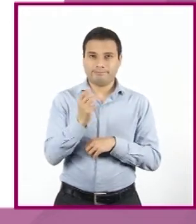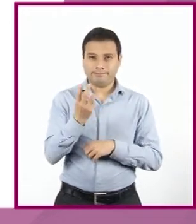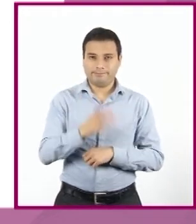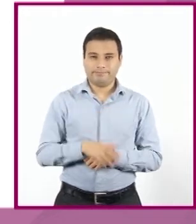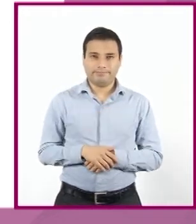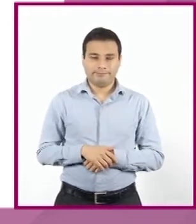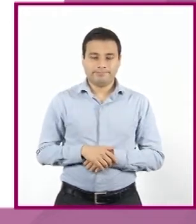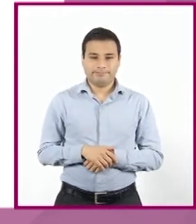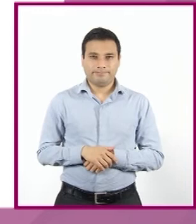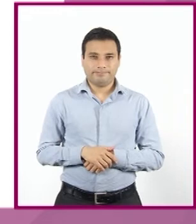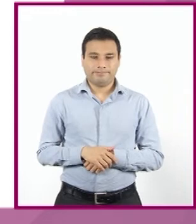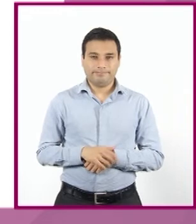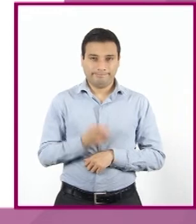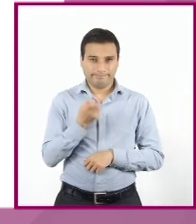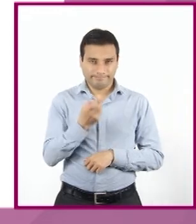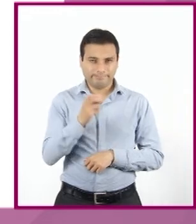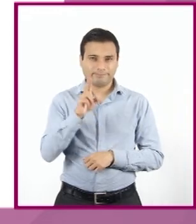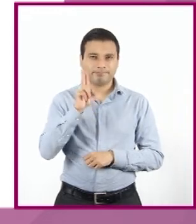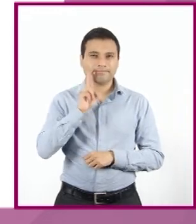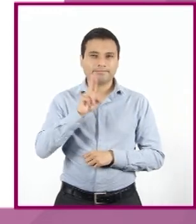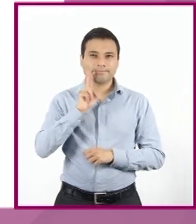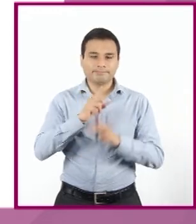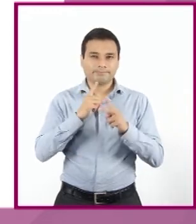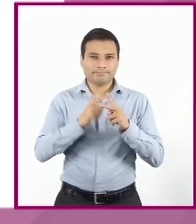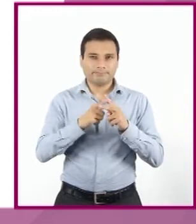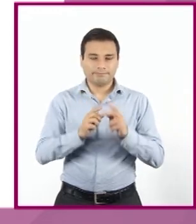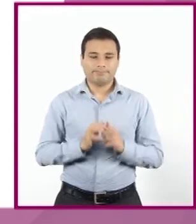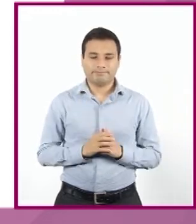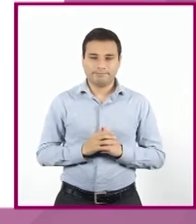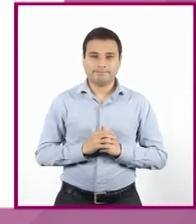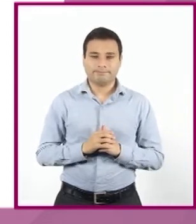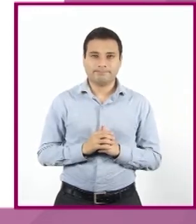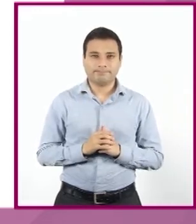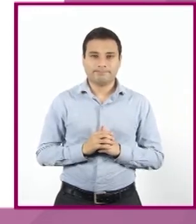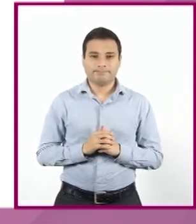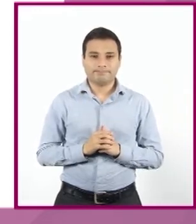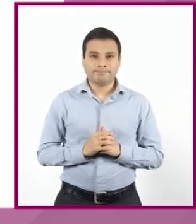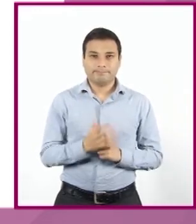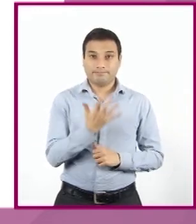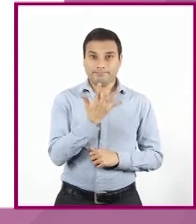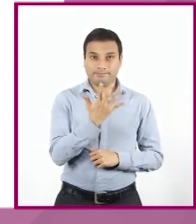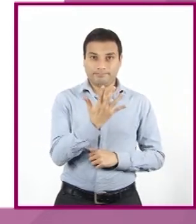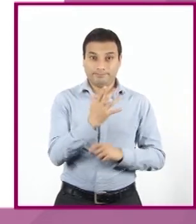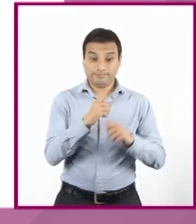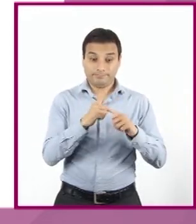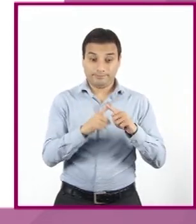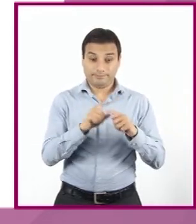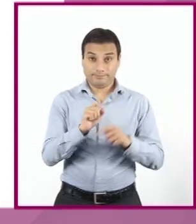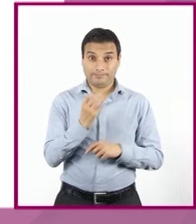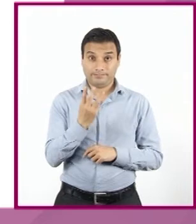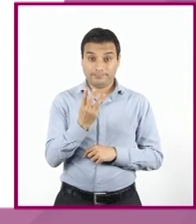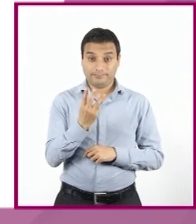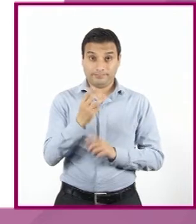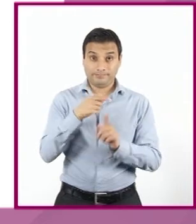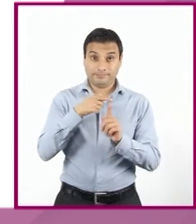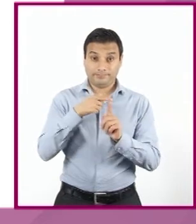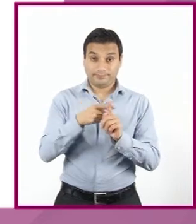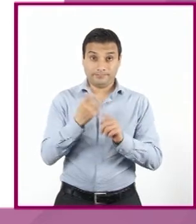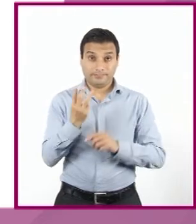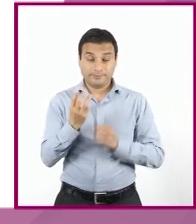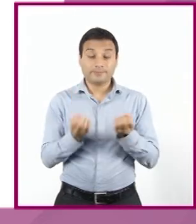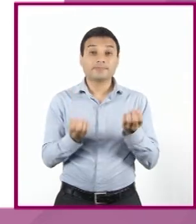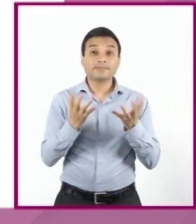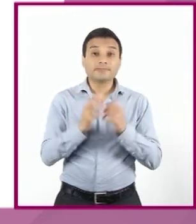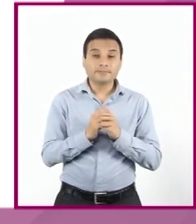el término que queremos encontrar. Y resolvemos las operaciones. 5 por 23 más 3 es igual